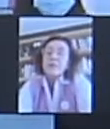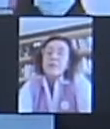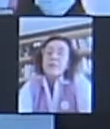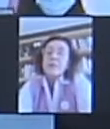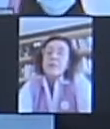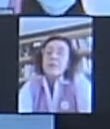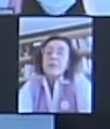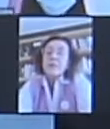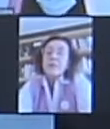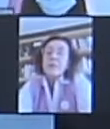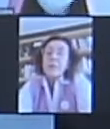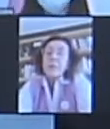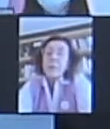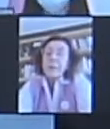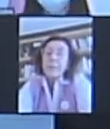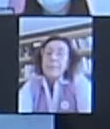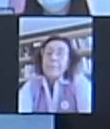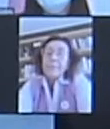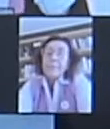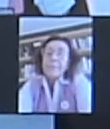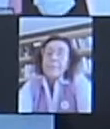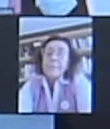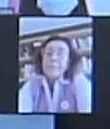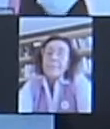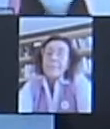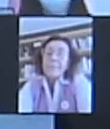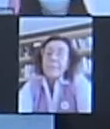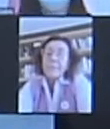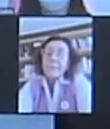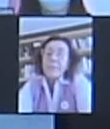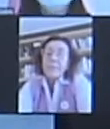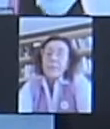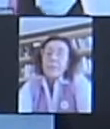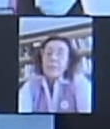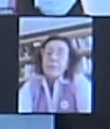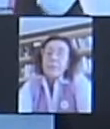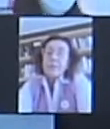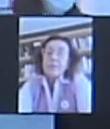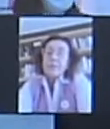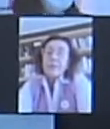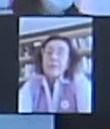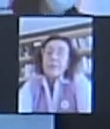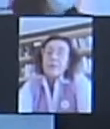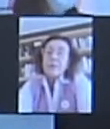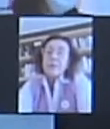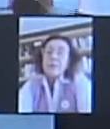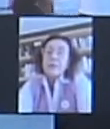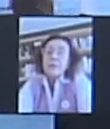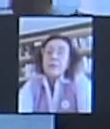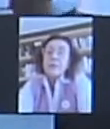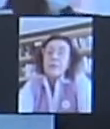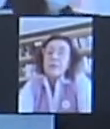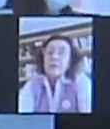este vídeo tutorial, yo sí quisiera ceder la palabra a Marian Cantalapiedra, de Euskal Gorrak.